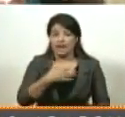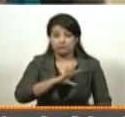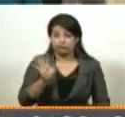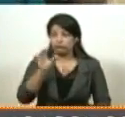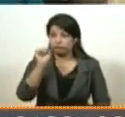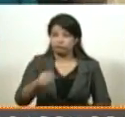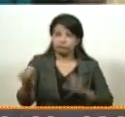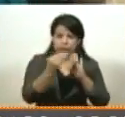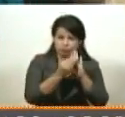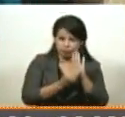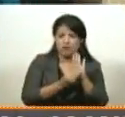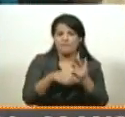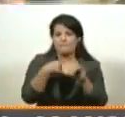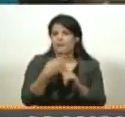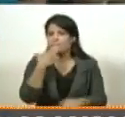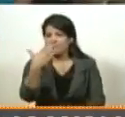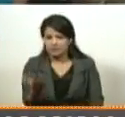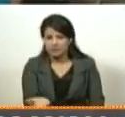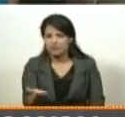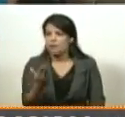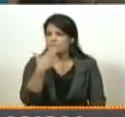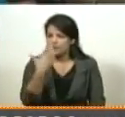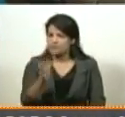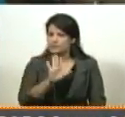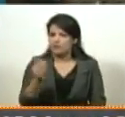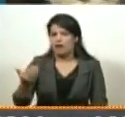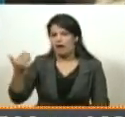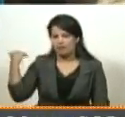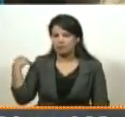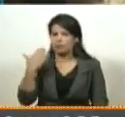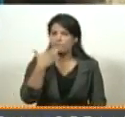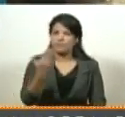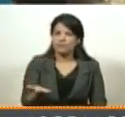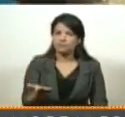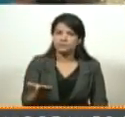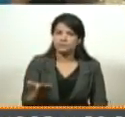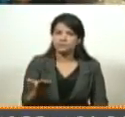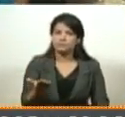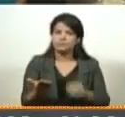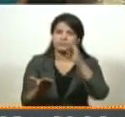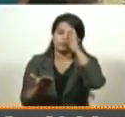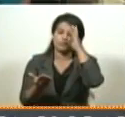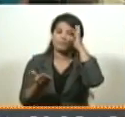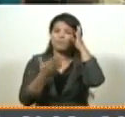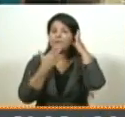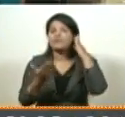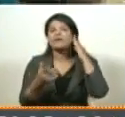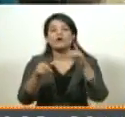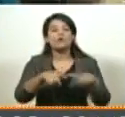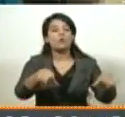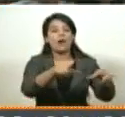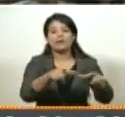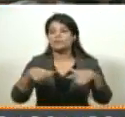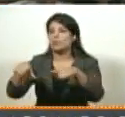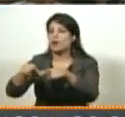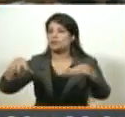establecido, solicitamos, como lo dijimos en días pasados, para que se declaren zonas de